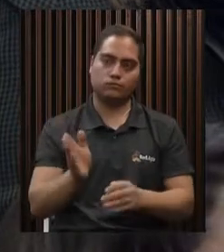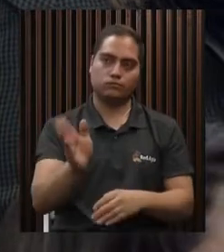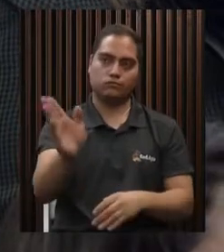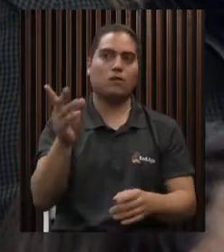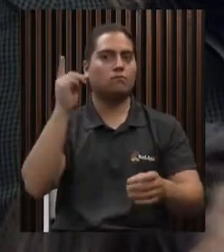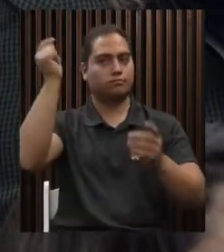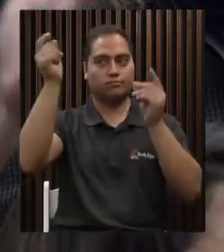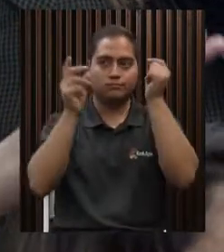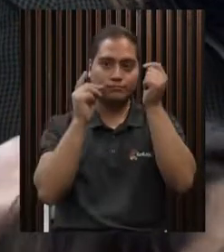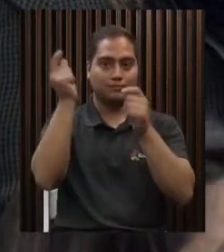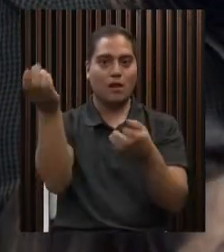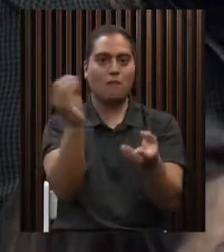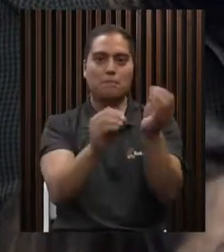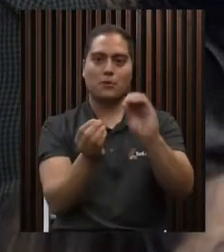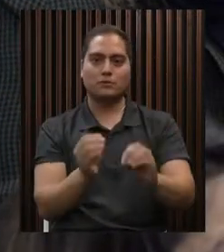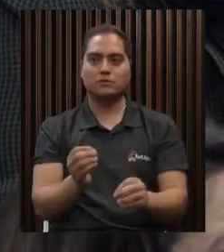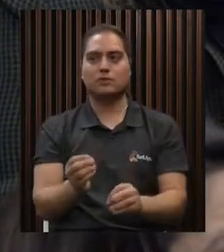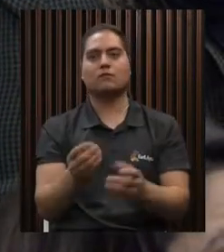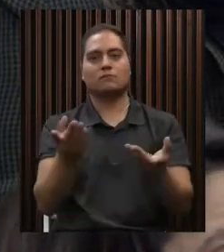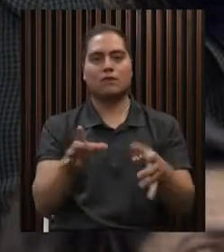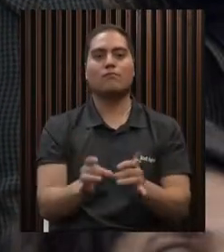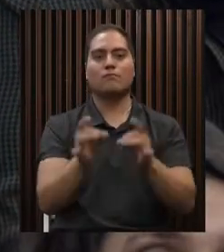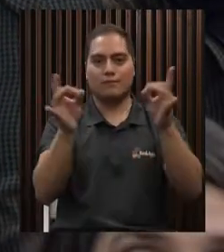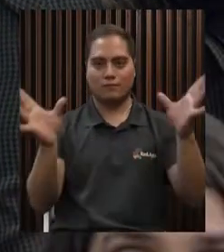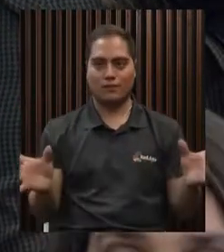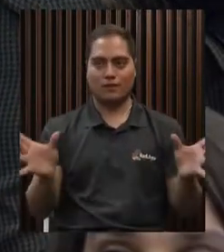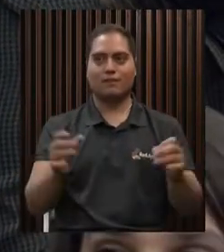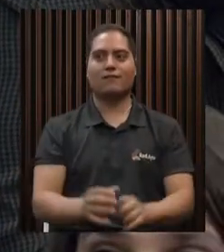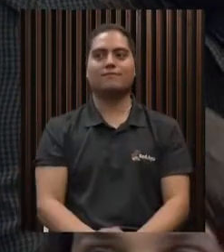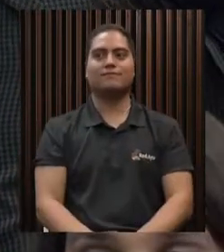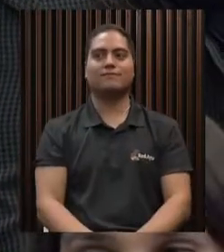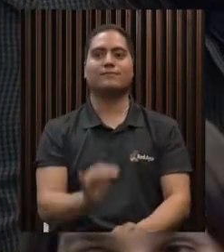manera democrática e inclusiva.